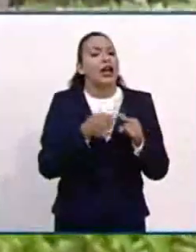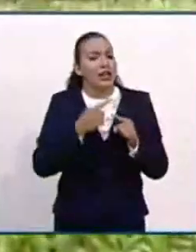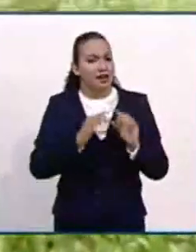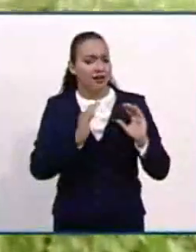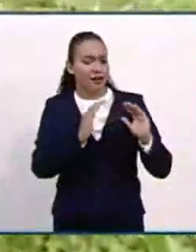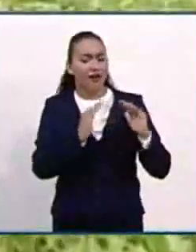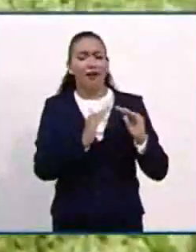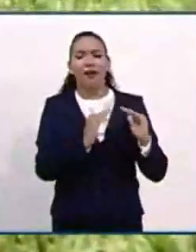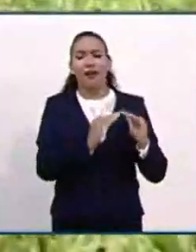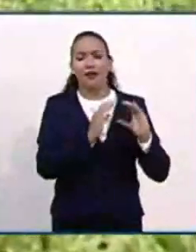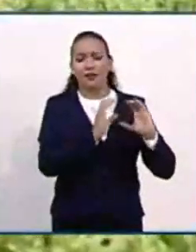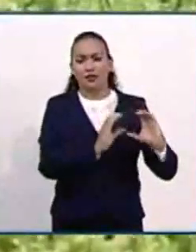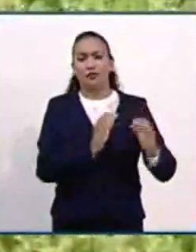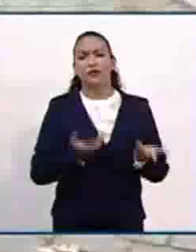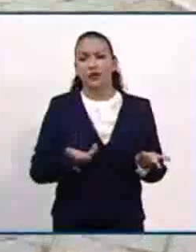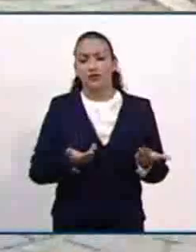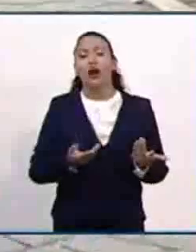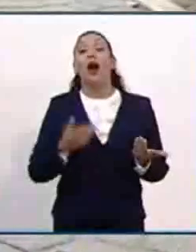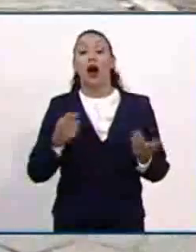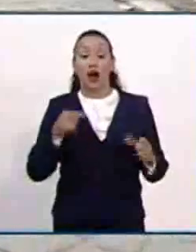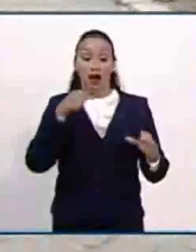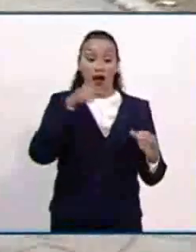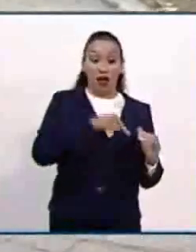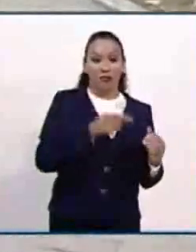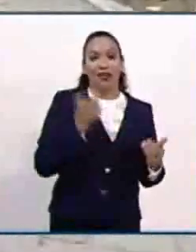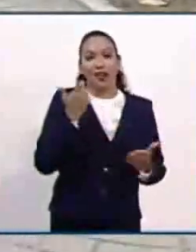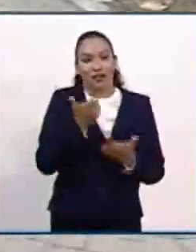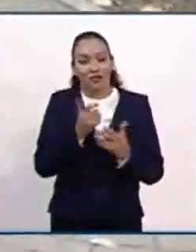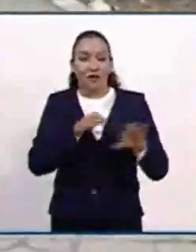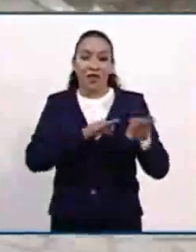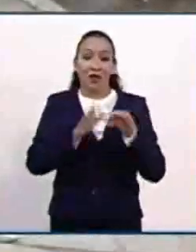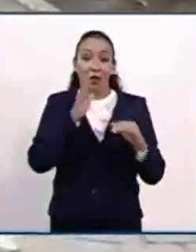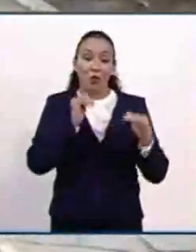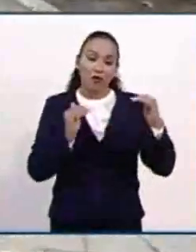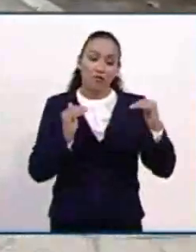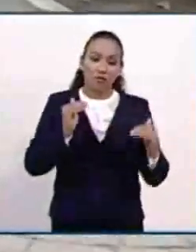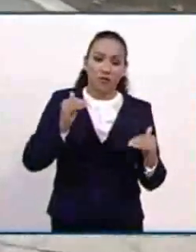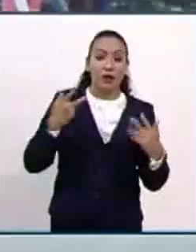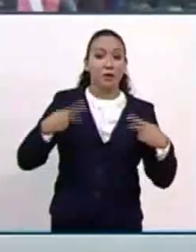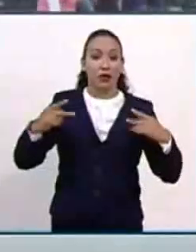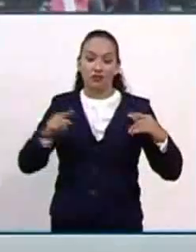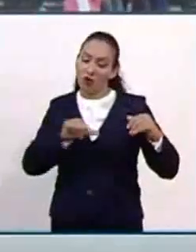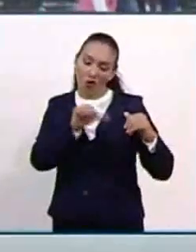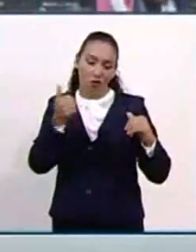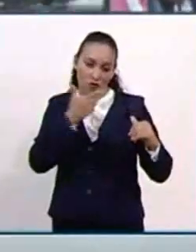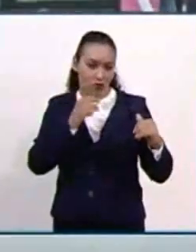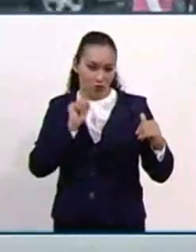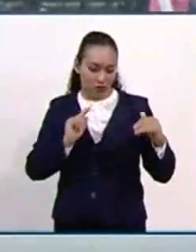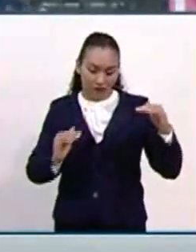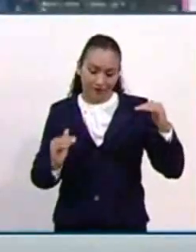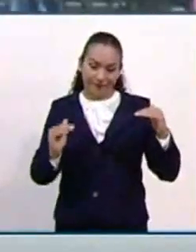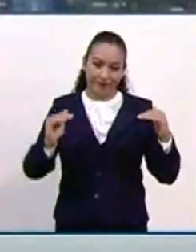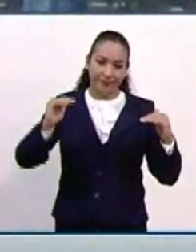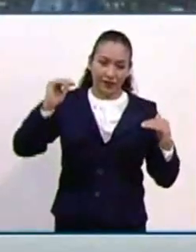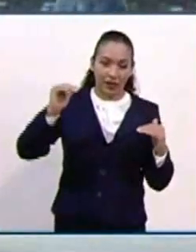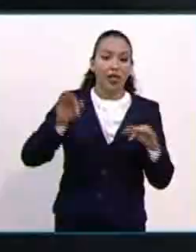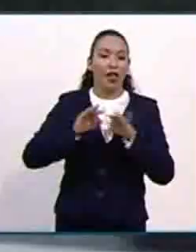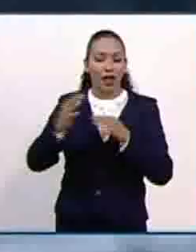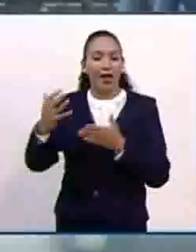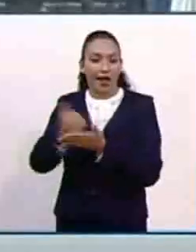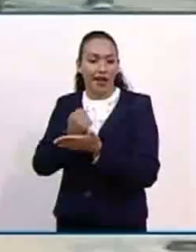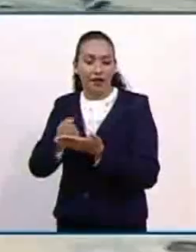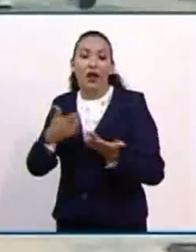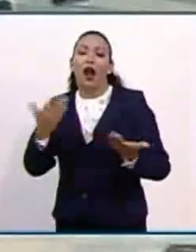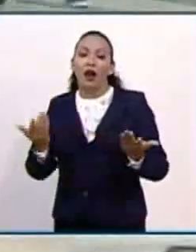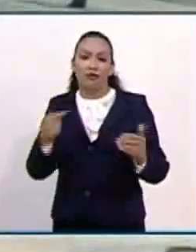de cuidados quedó en desventaja económica y patrimonial al término de la relación por no haberse dedicado a un trabajo